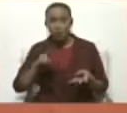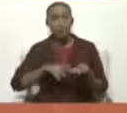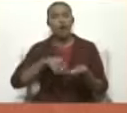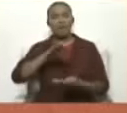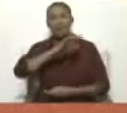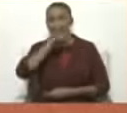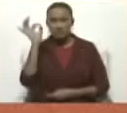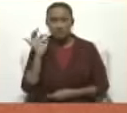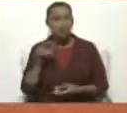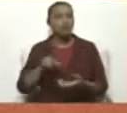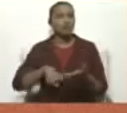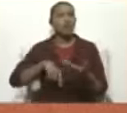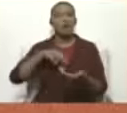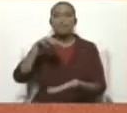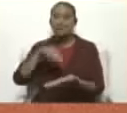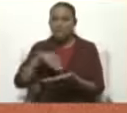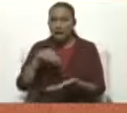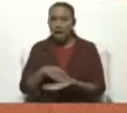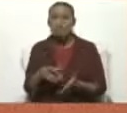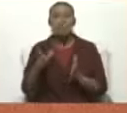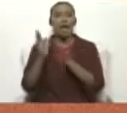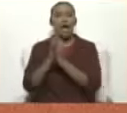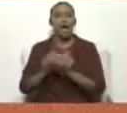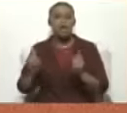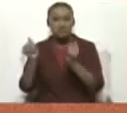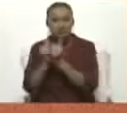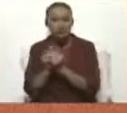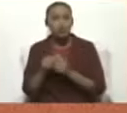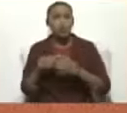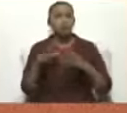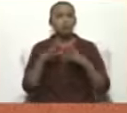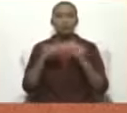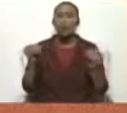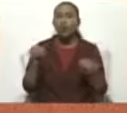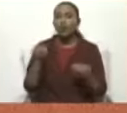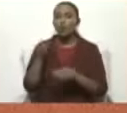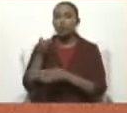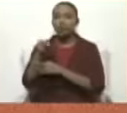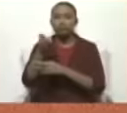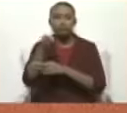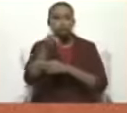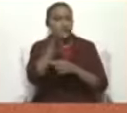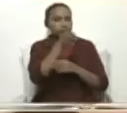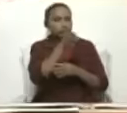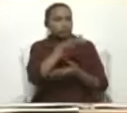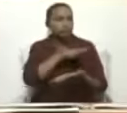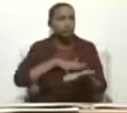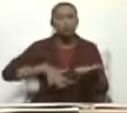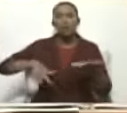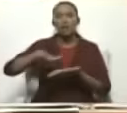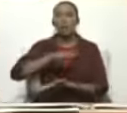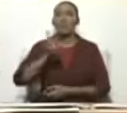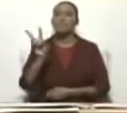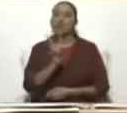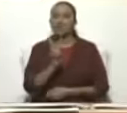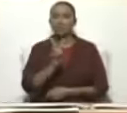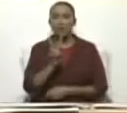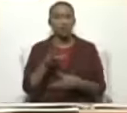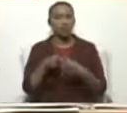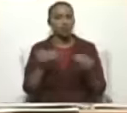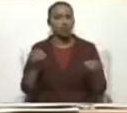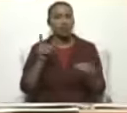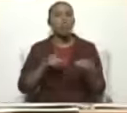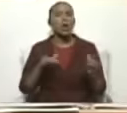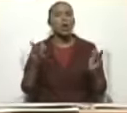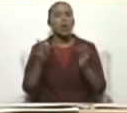en Miranda, en Anzuategui, desplegado por todo el país, entregando obras y además en contacto